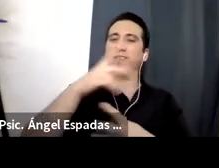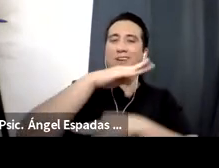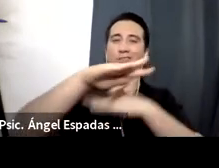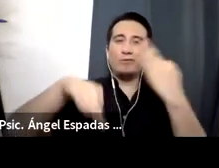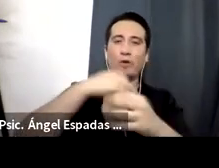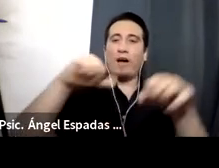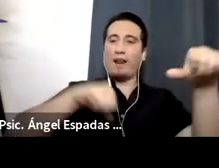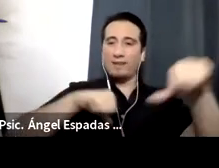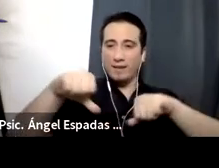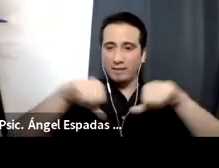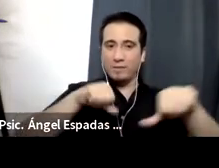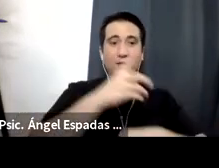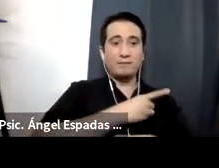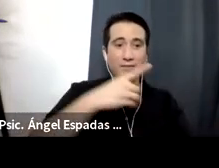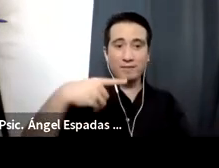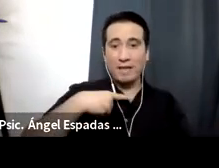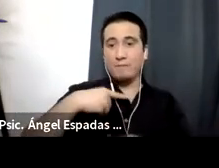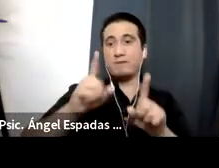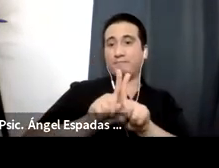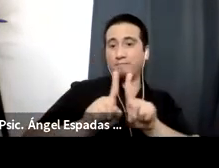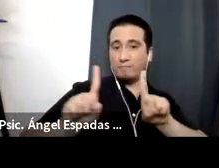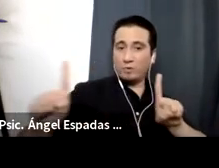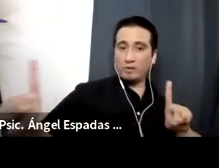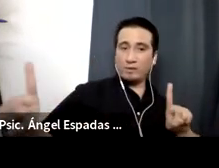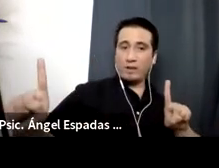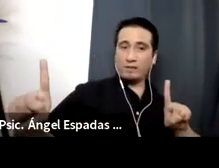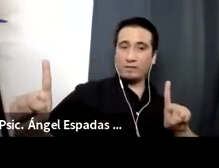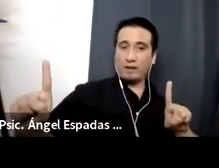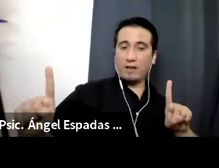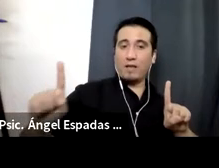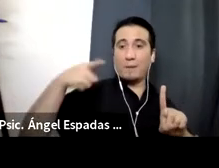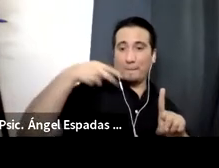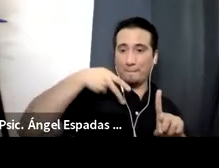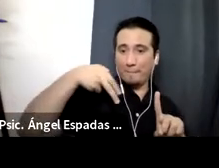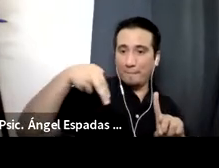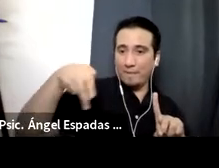actividades deben de estar a una distancia, ya sea a pie, en